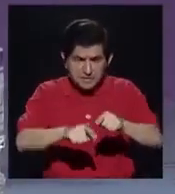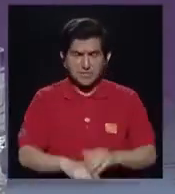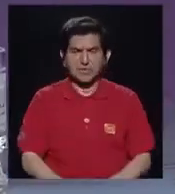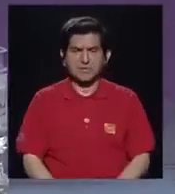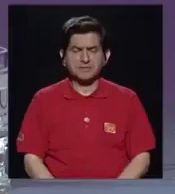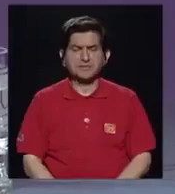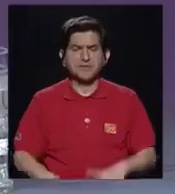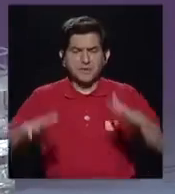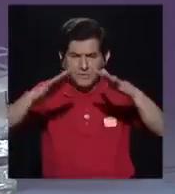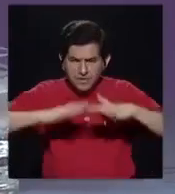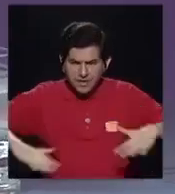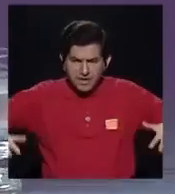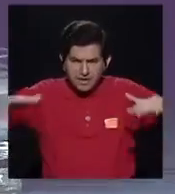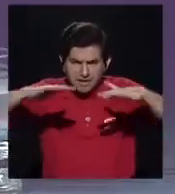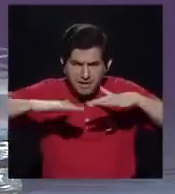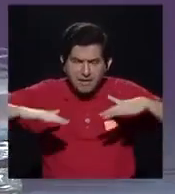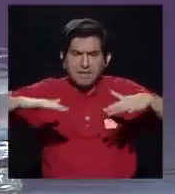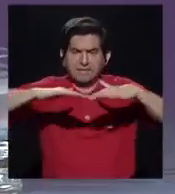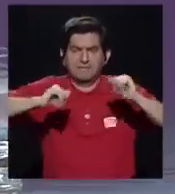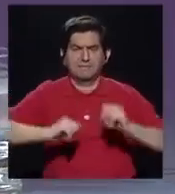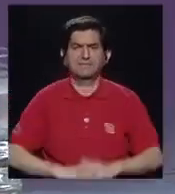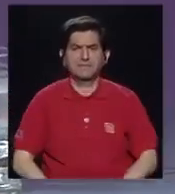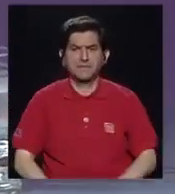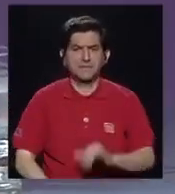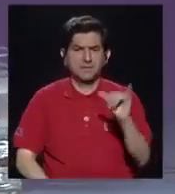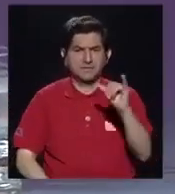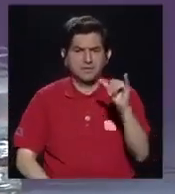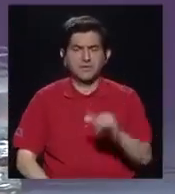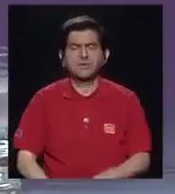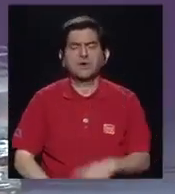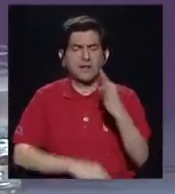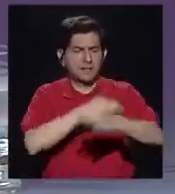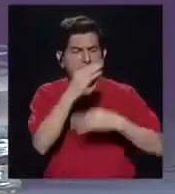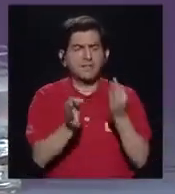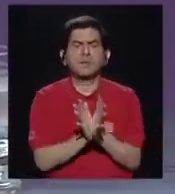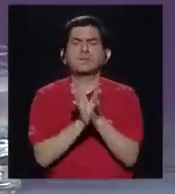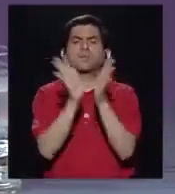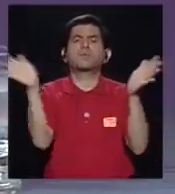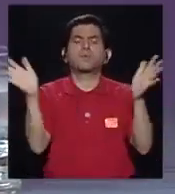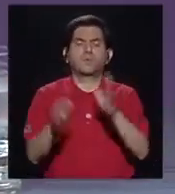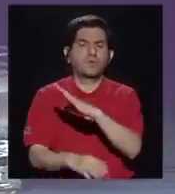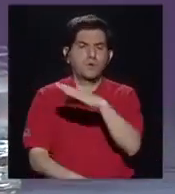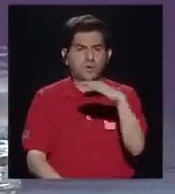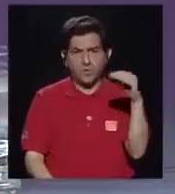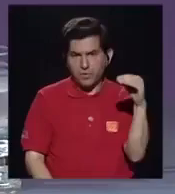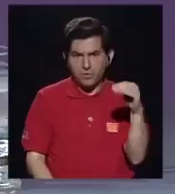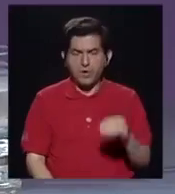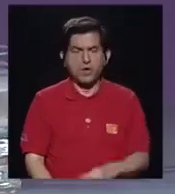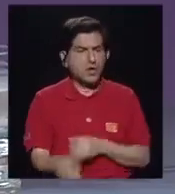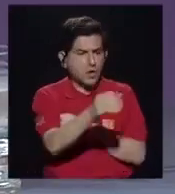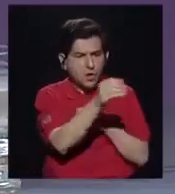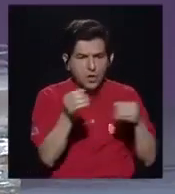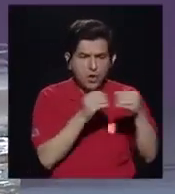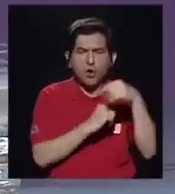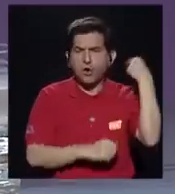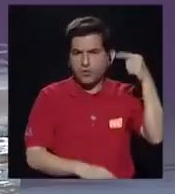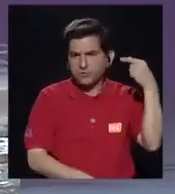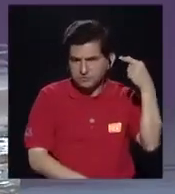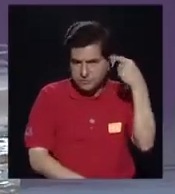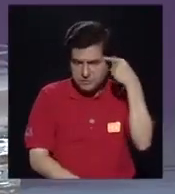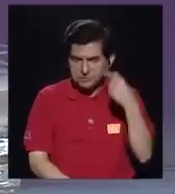en el campo en el espacio público y en las oficinas del Estado